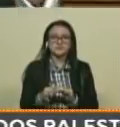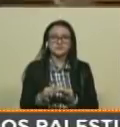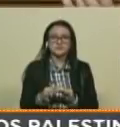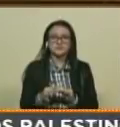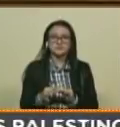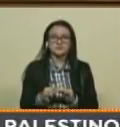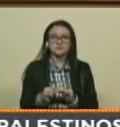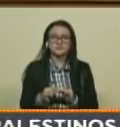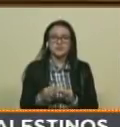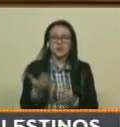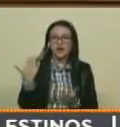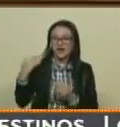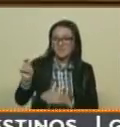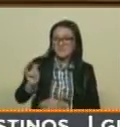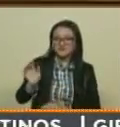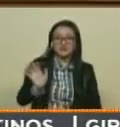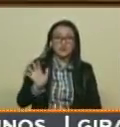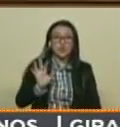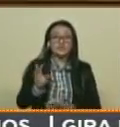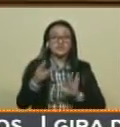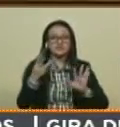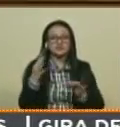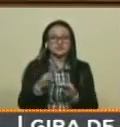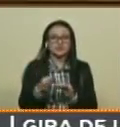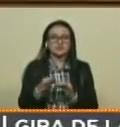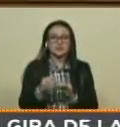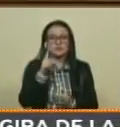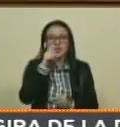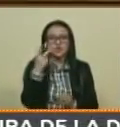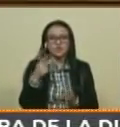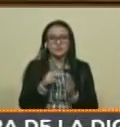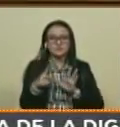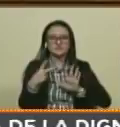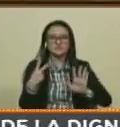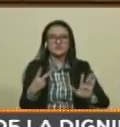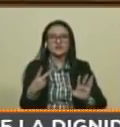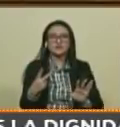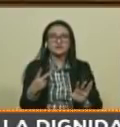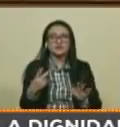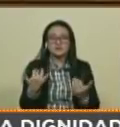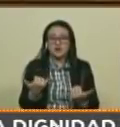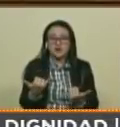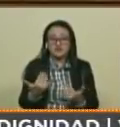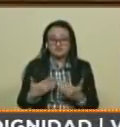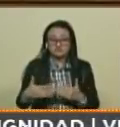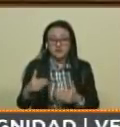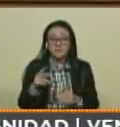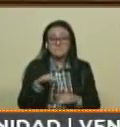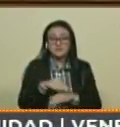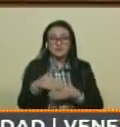los meses anteriores, el 18 de septiembre del año 2017, ya estábamos aquí en el Ministerio